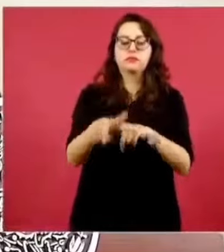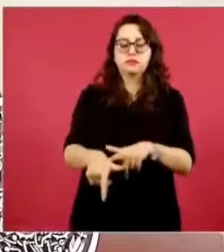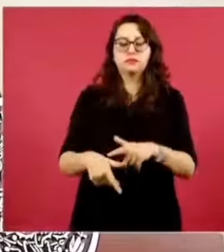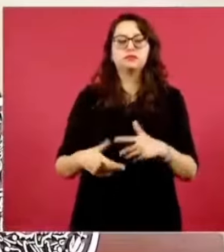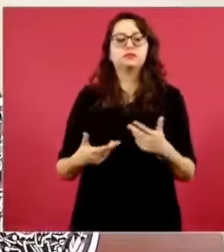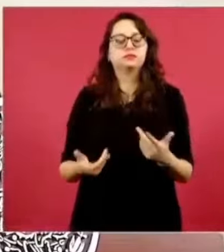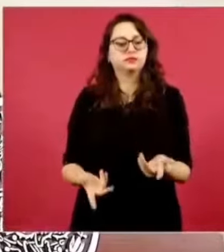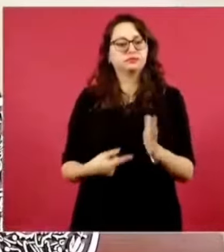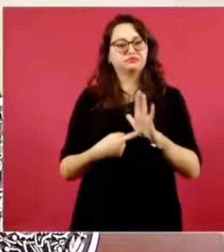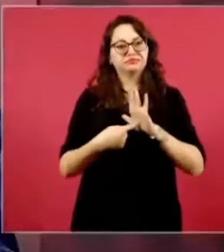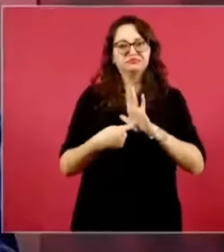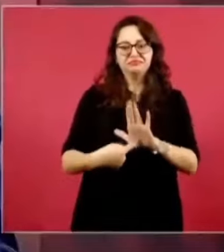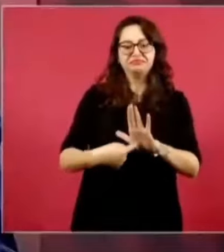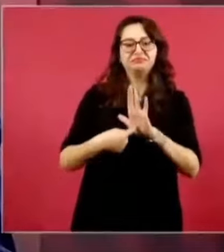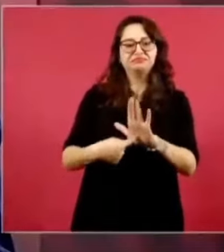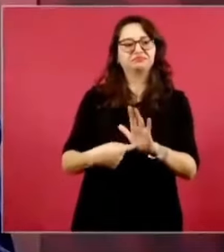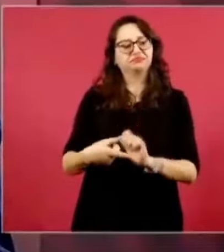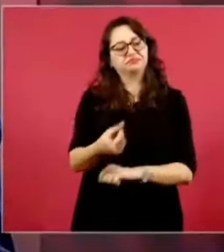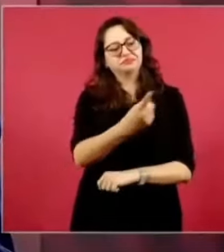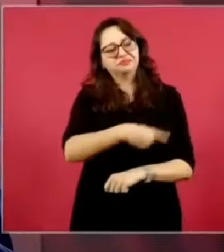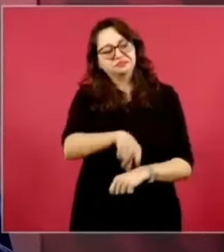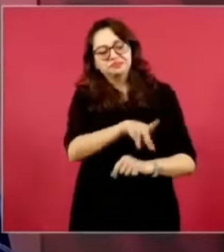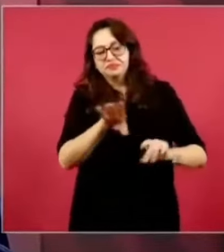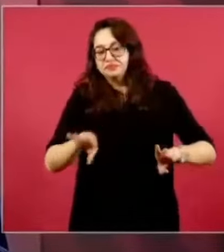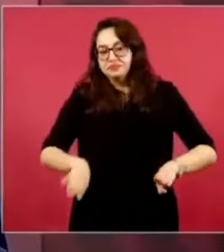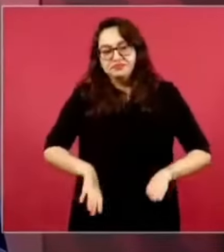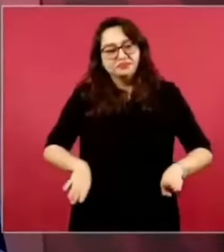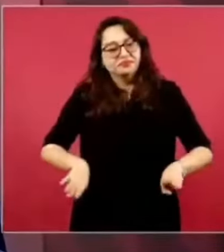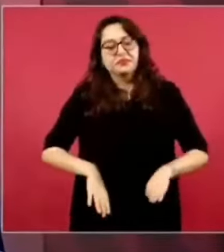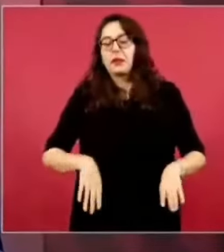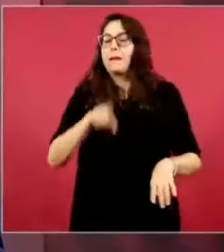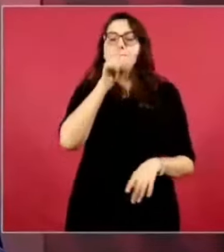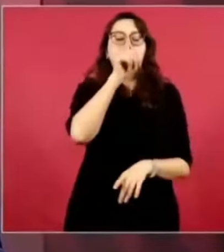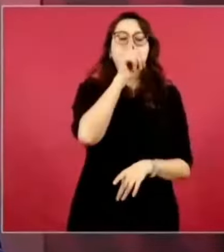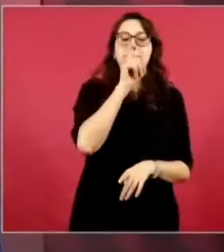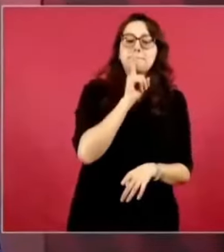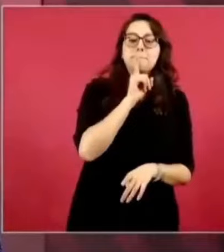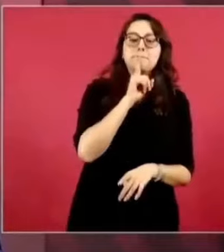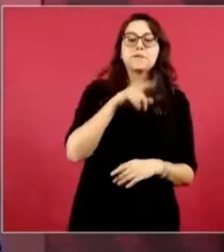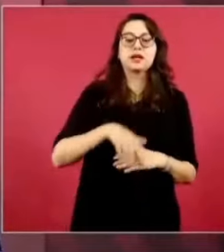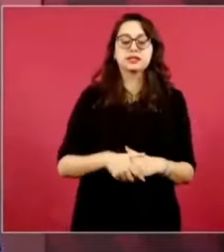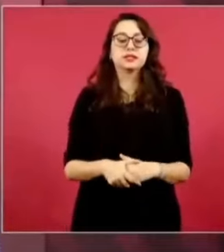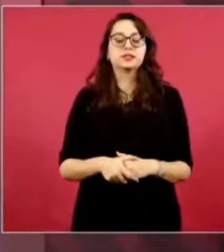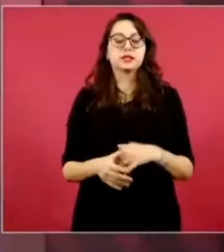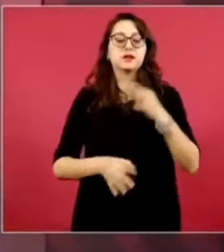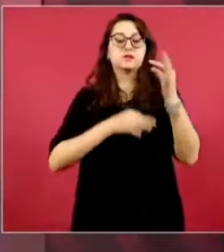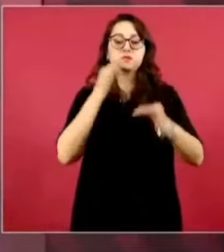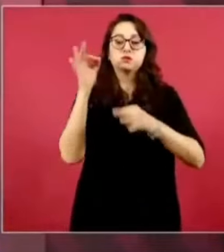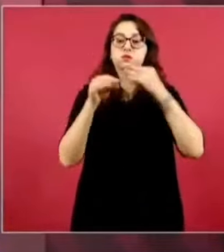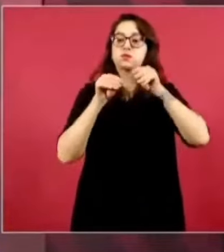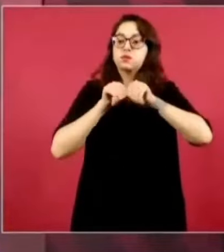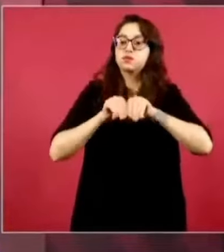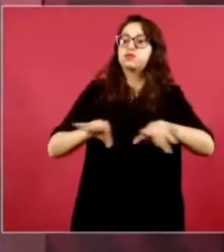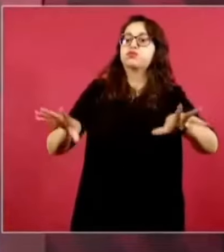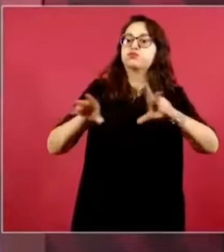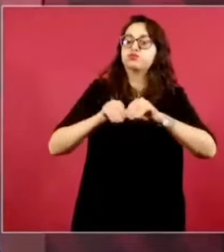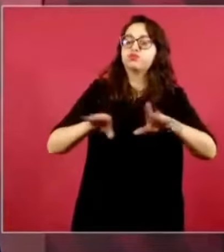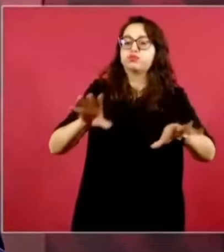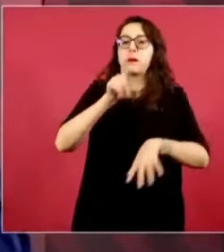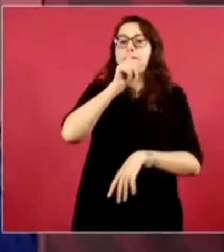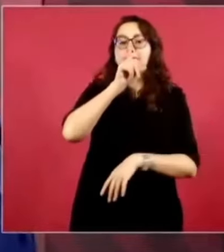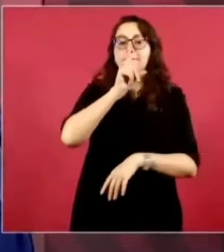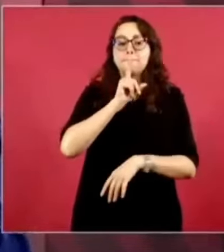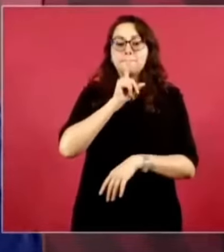sobre todas estas mentiras no toda esta esta campaña de calumnias